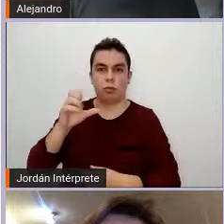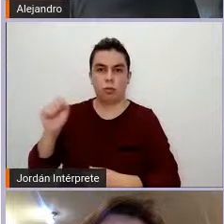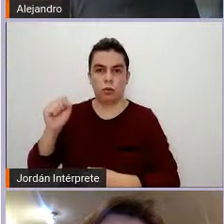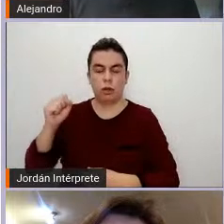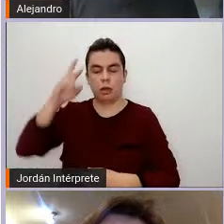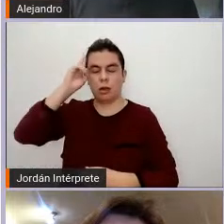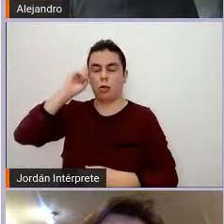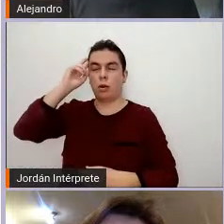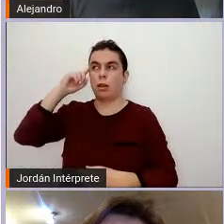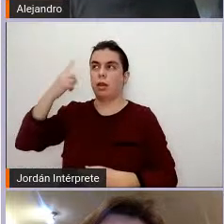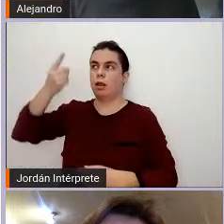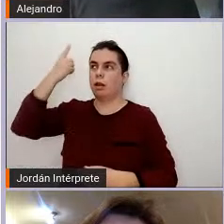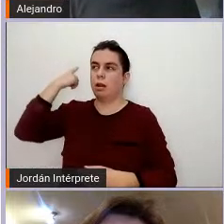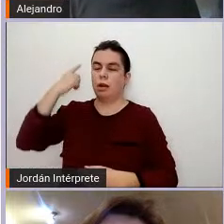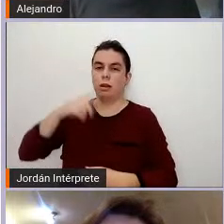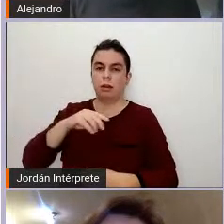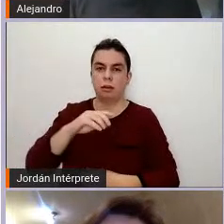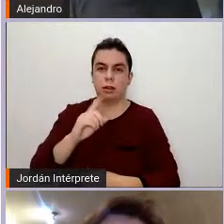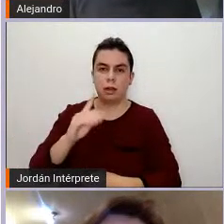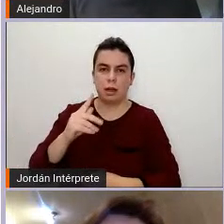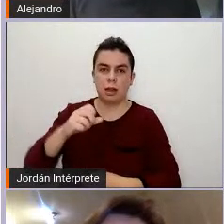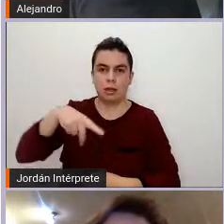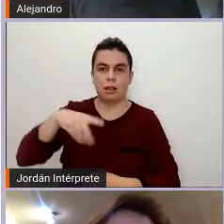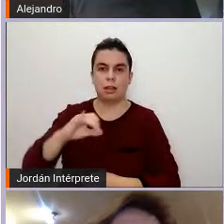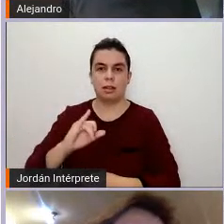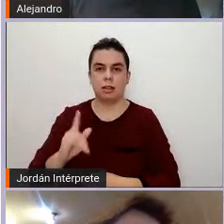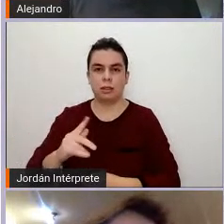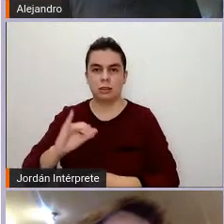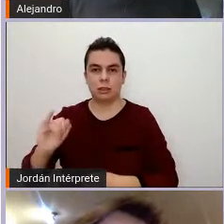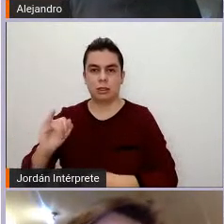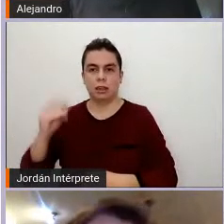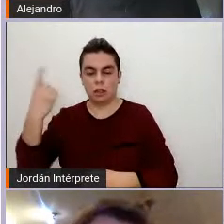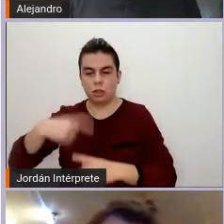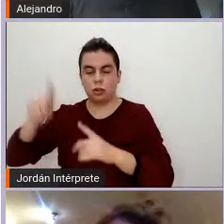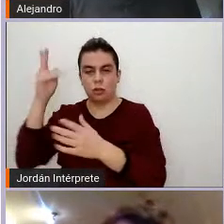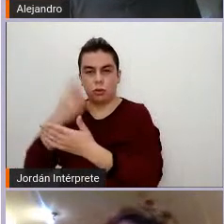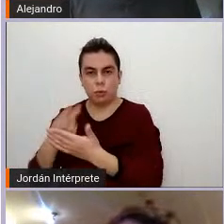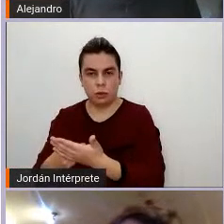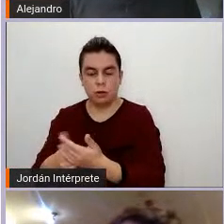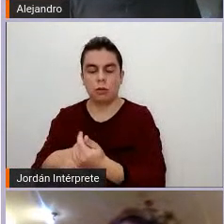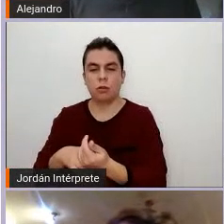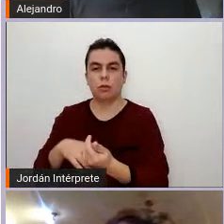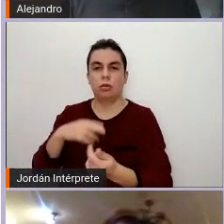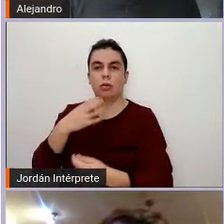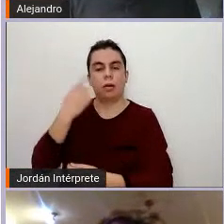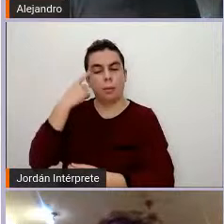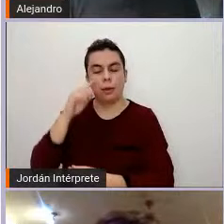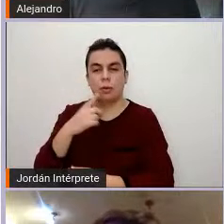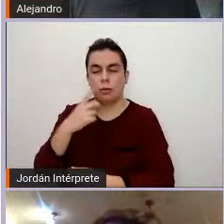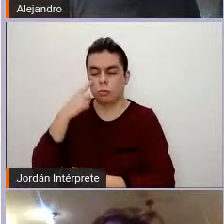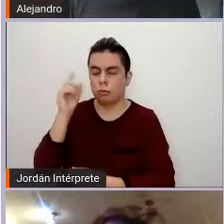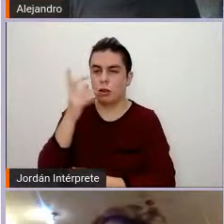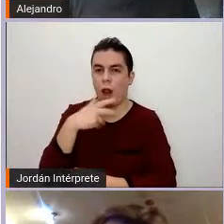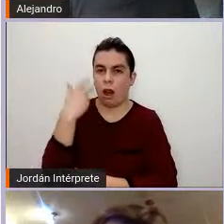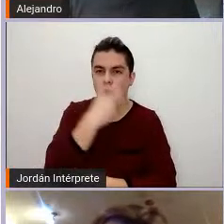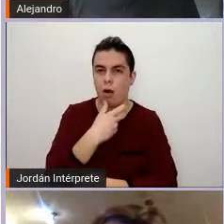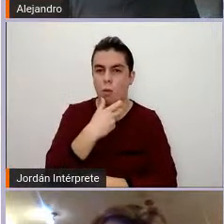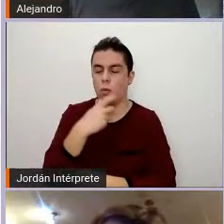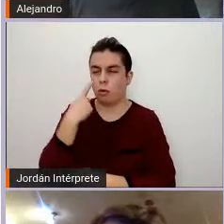Kandinsky mencionadas anteriormente. Sin embargo, el uso y la referencia del lenguaje de la música de